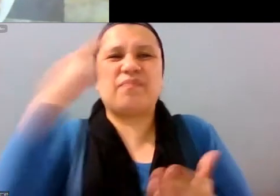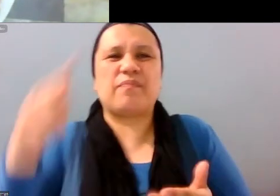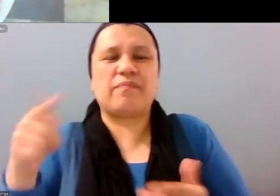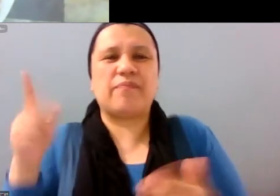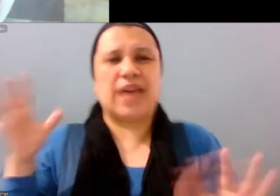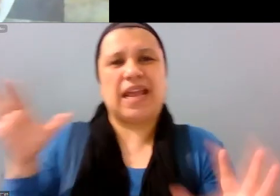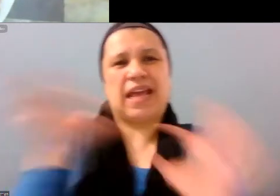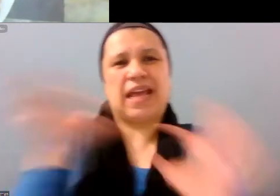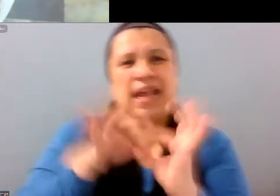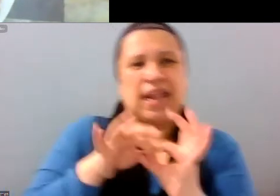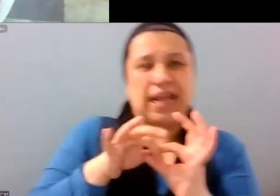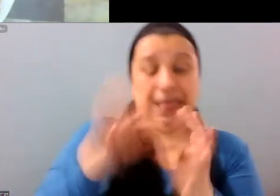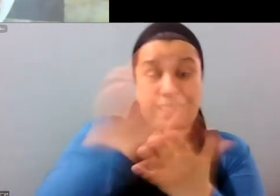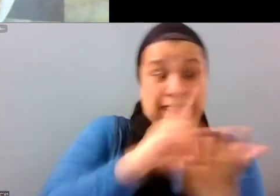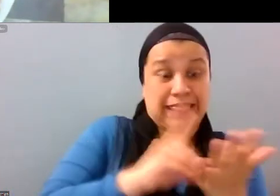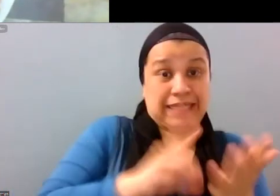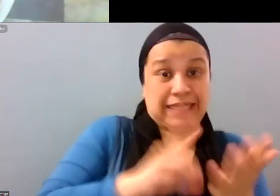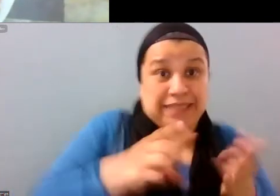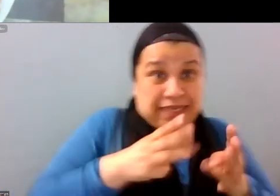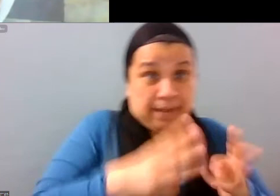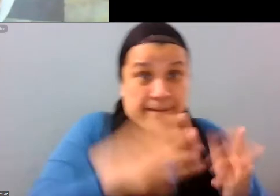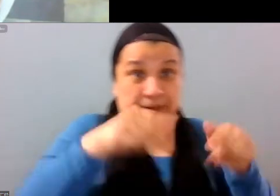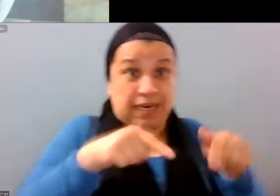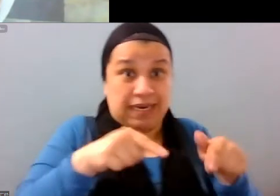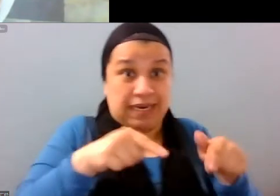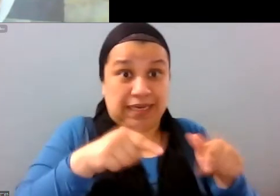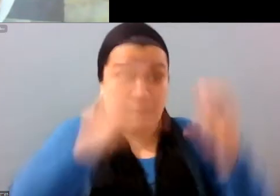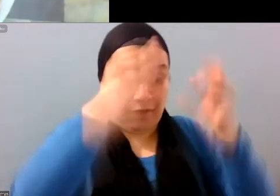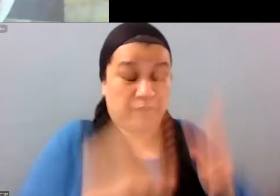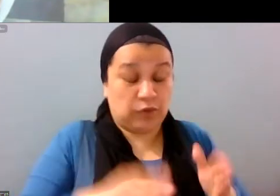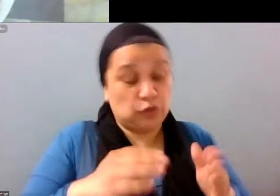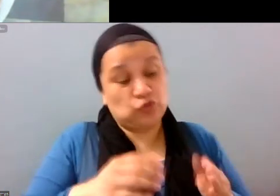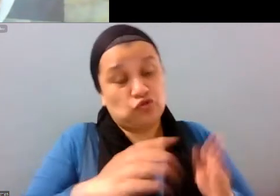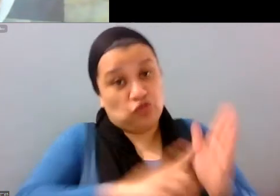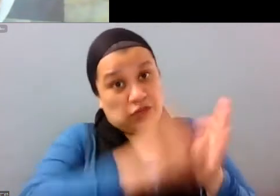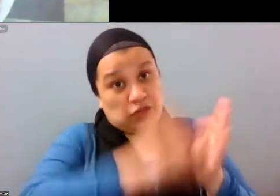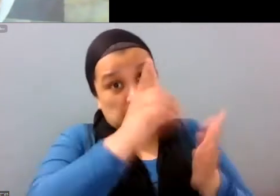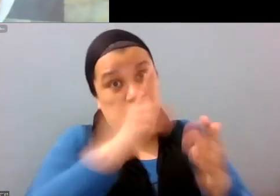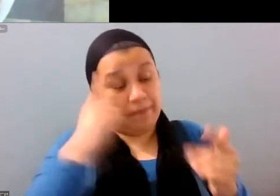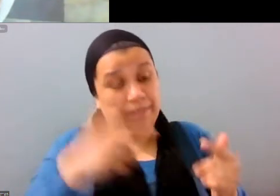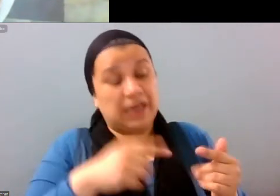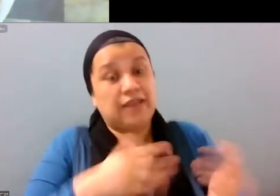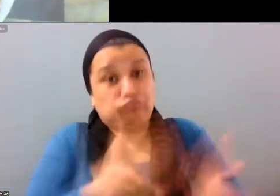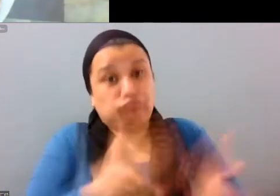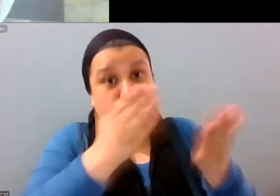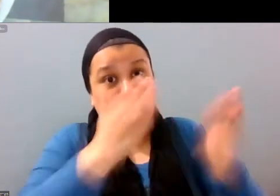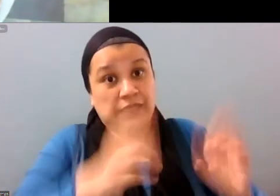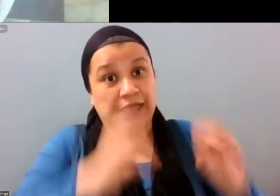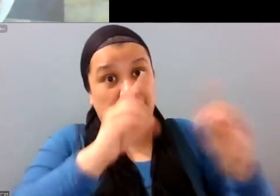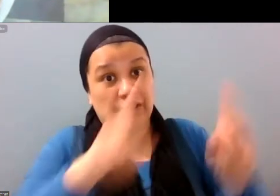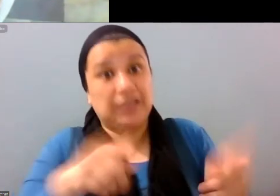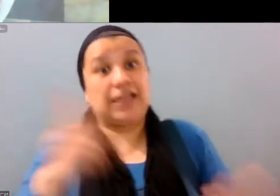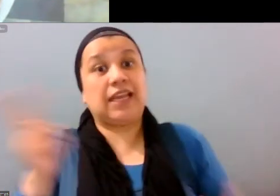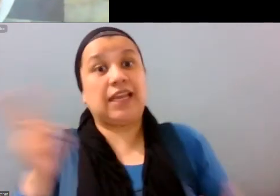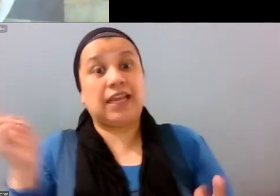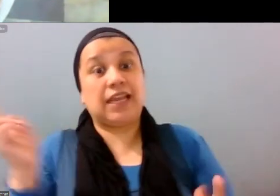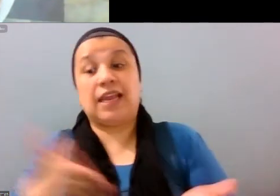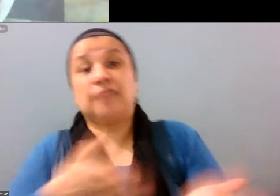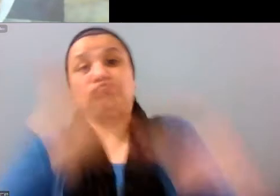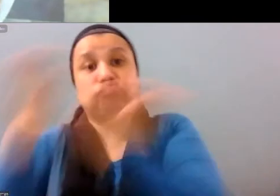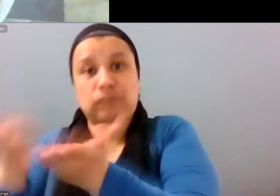diseño metodológico que el docente desarrolla para gestionar ambientes de aprendizaje y lo que se hace en la casa ese